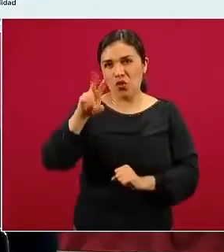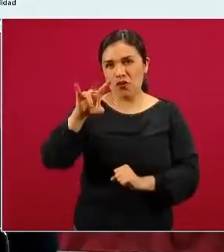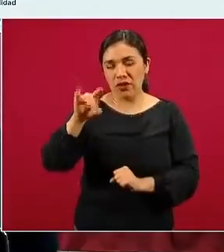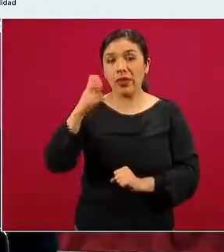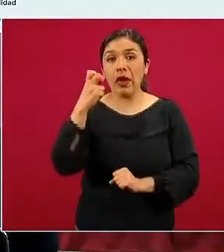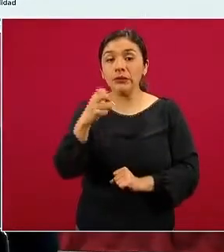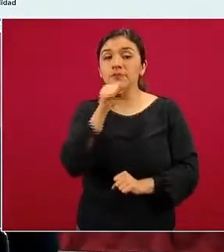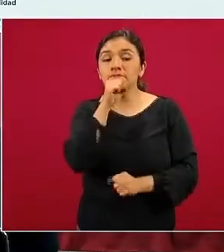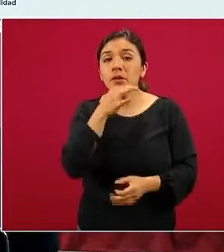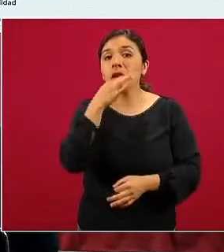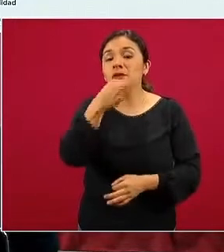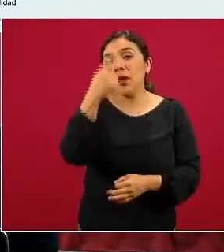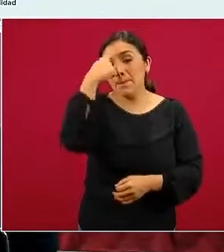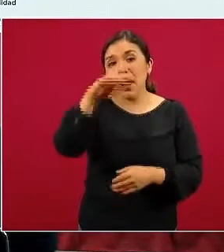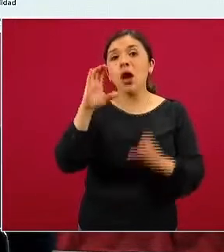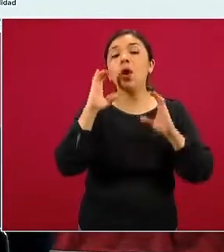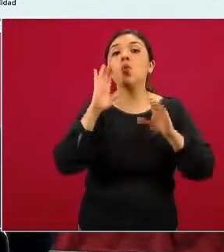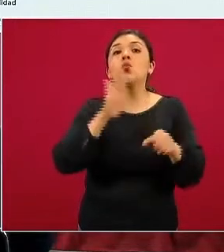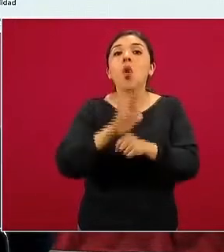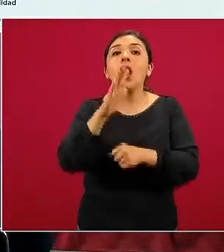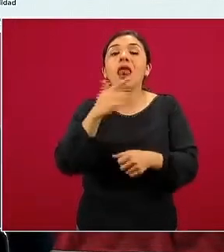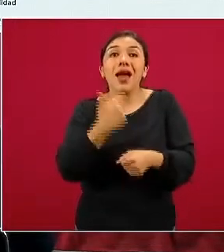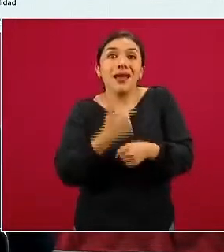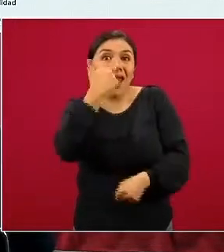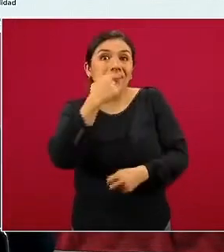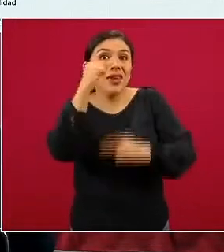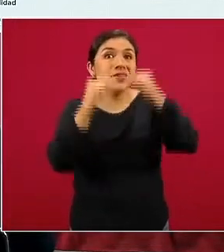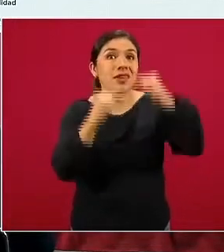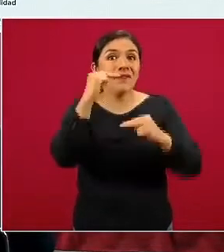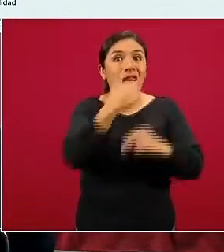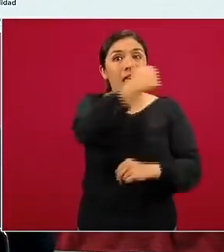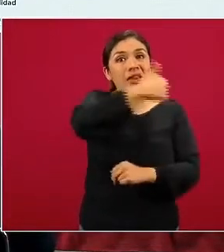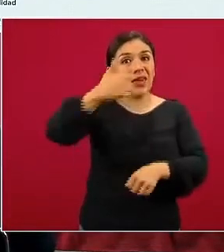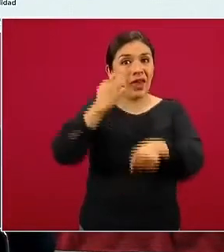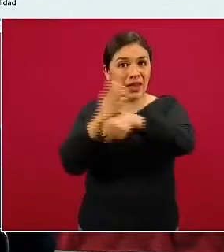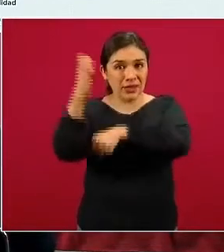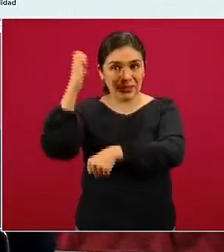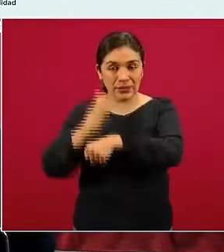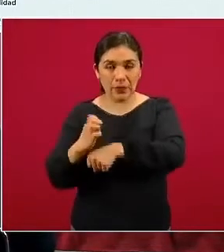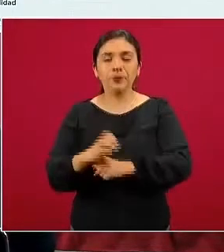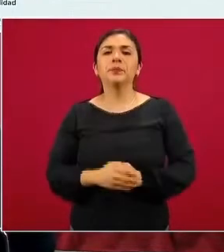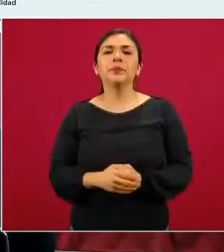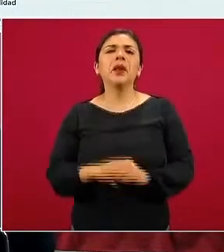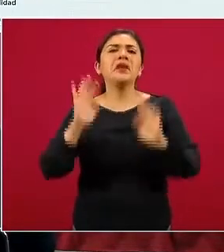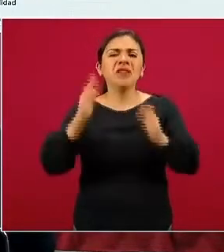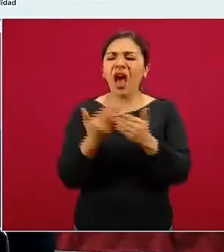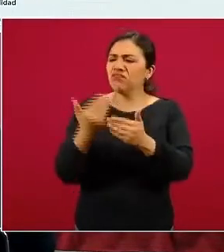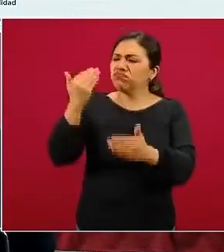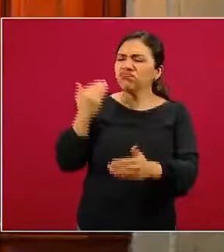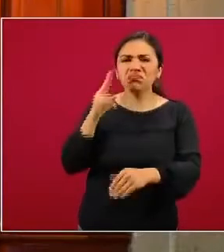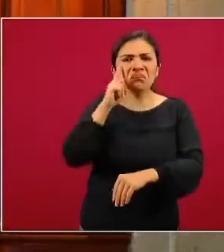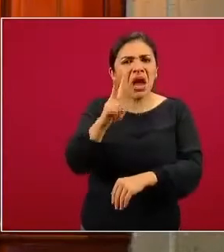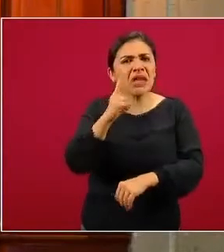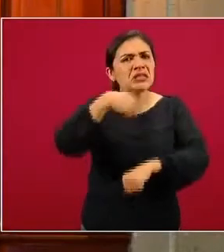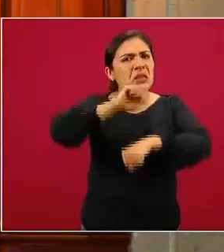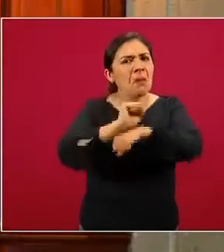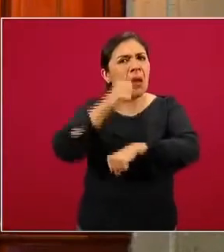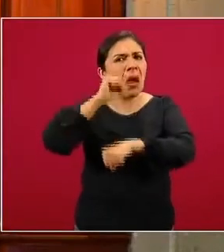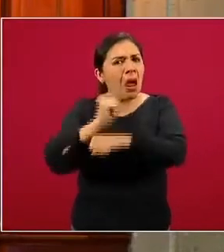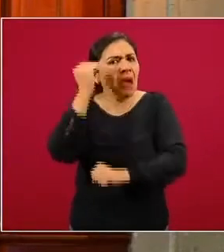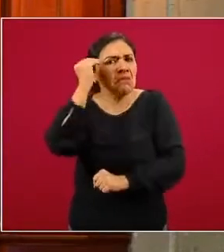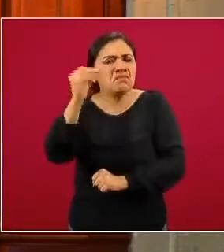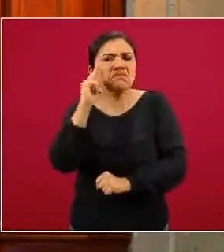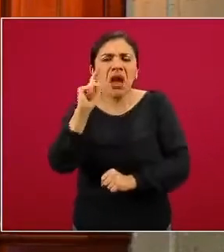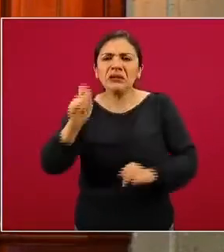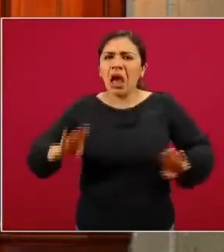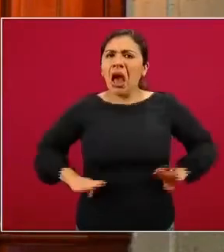el riesgo en cada una de las entidades federativas. Ya tenemos algún tiempo o algunas semanas en donde prácticamente en cada una de las